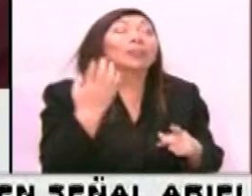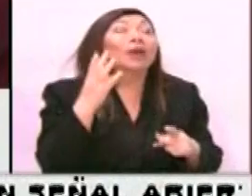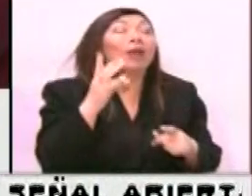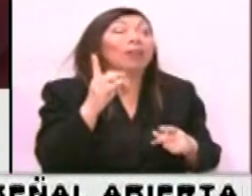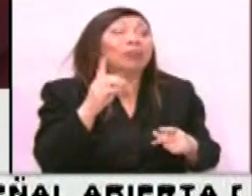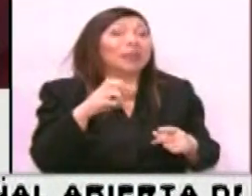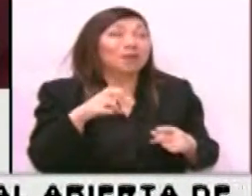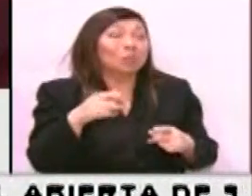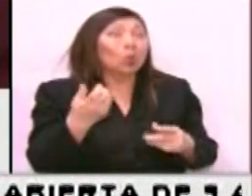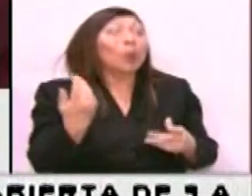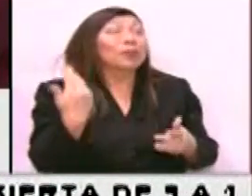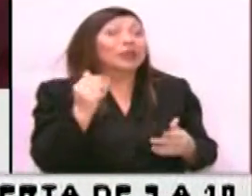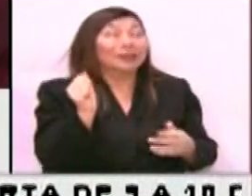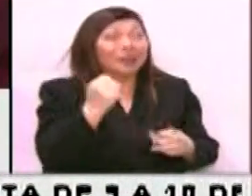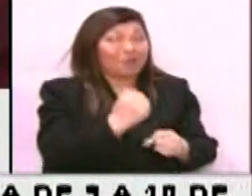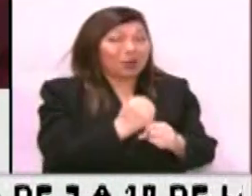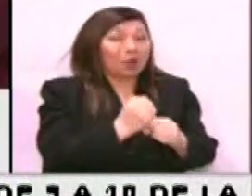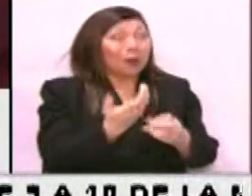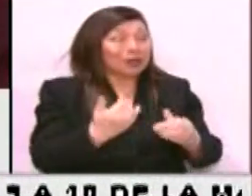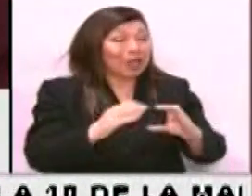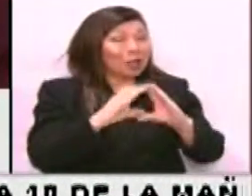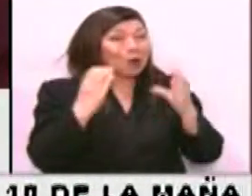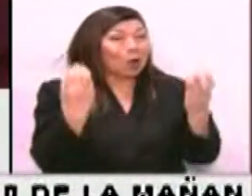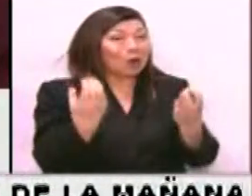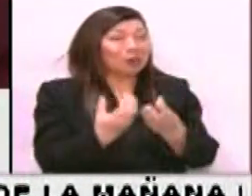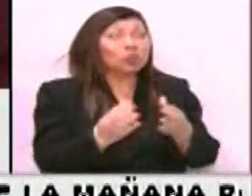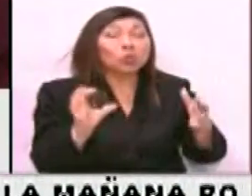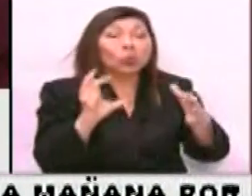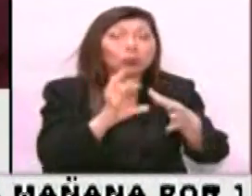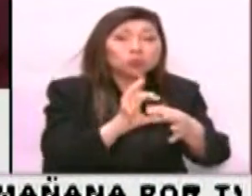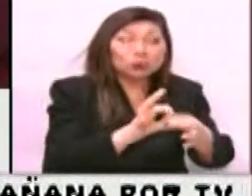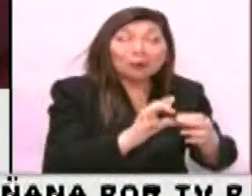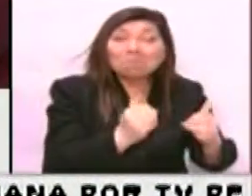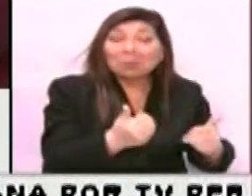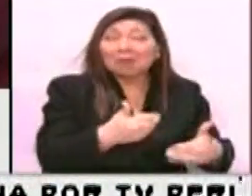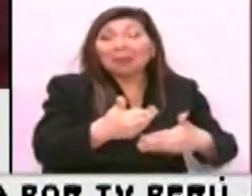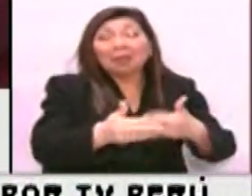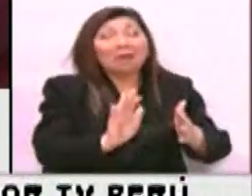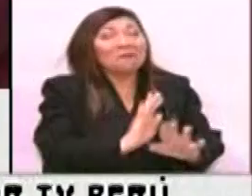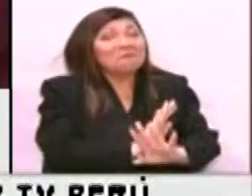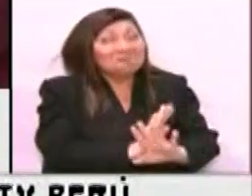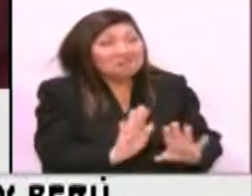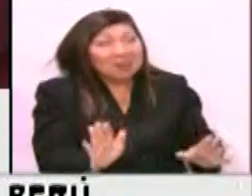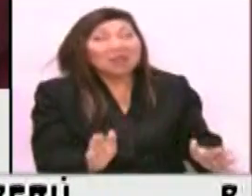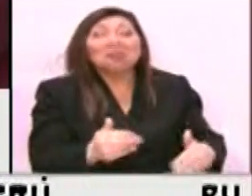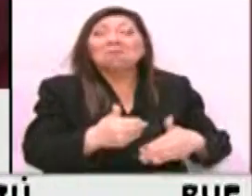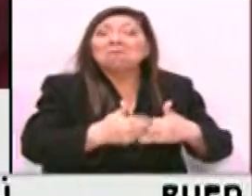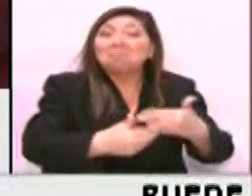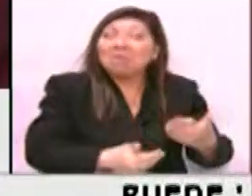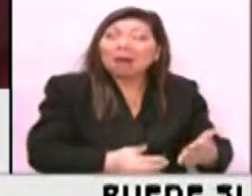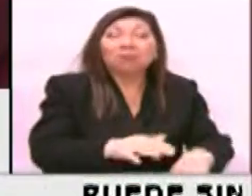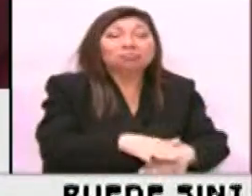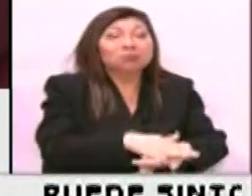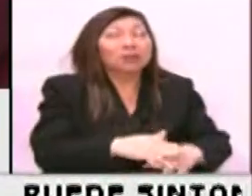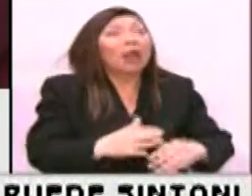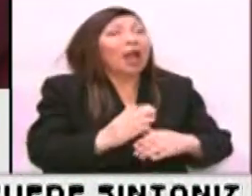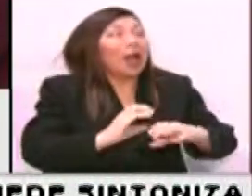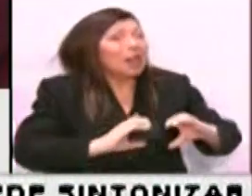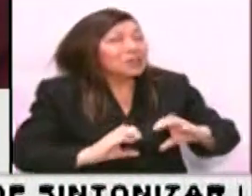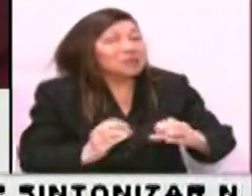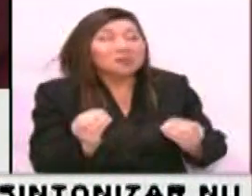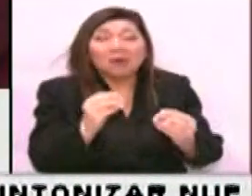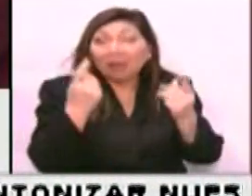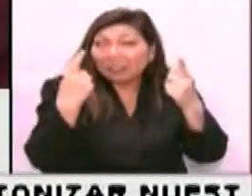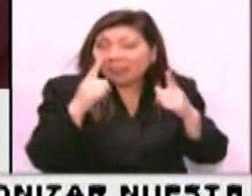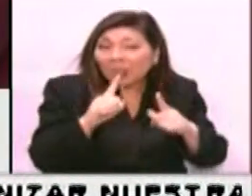y luego cuando fui senador. Después de la campaña nos uníamos y decíamos, bueno, pasó la campaña, vamos a tratar de construir, y nos